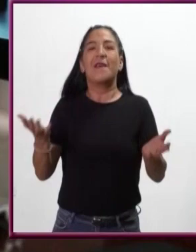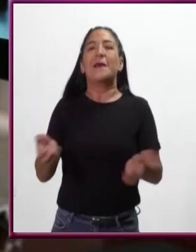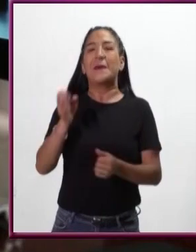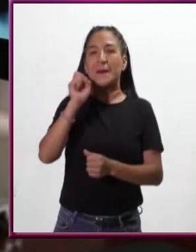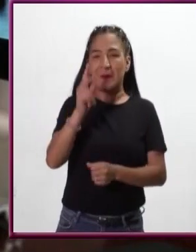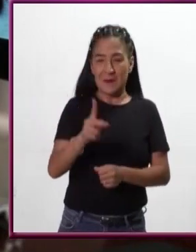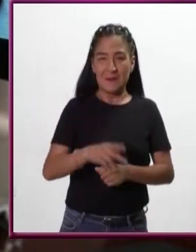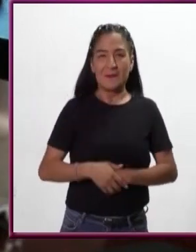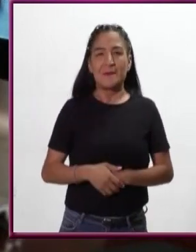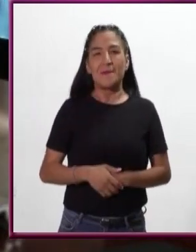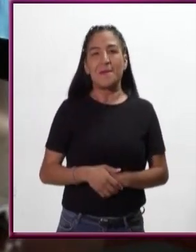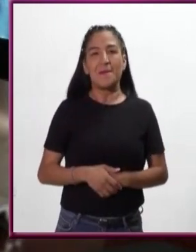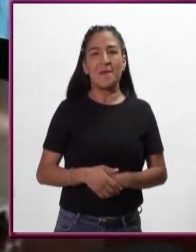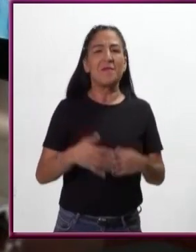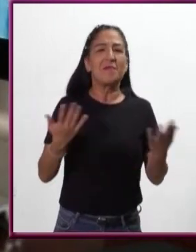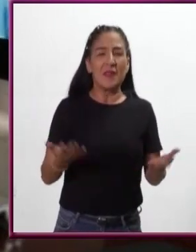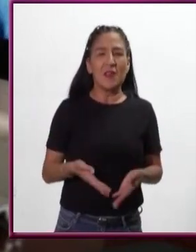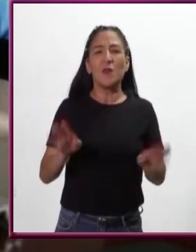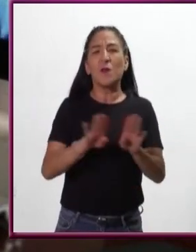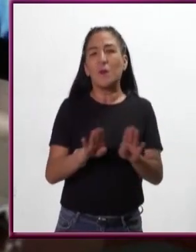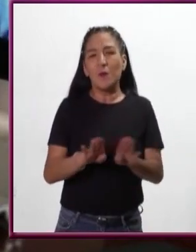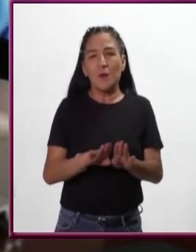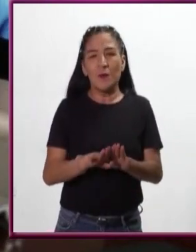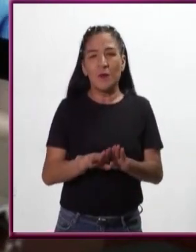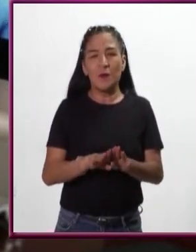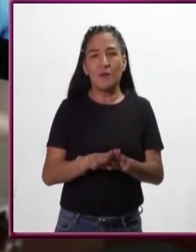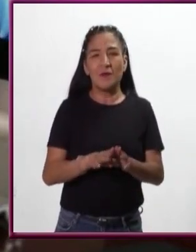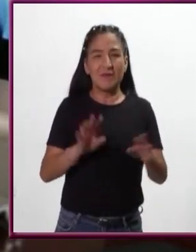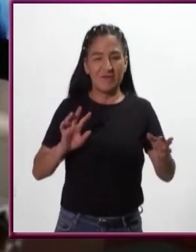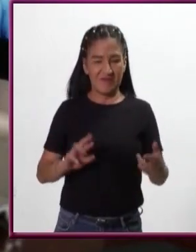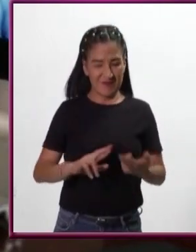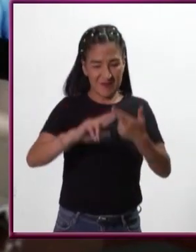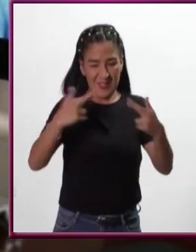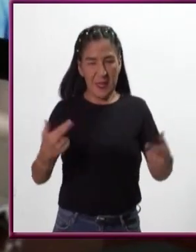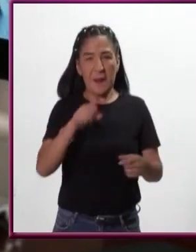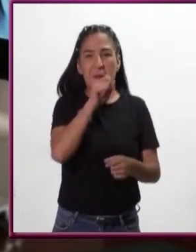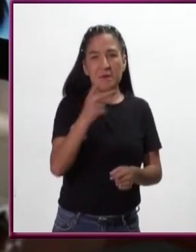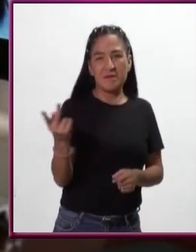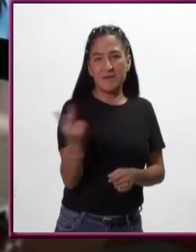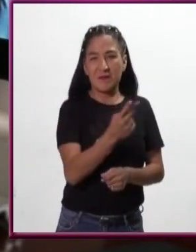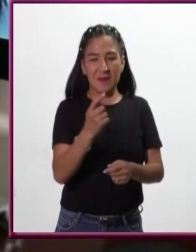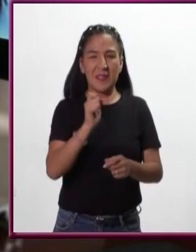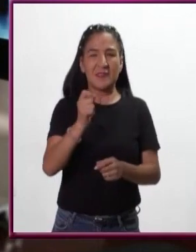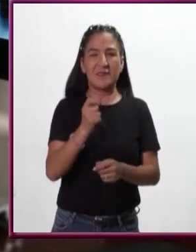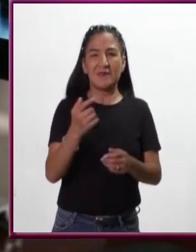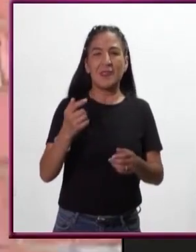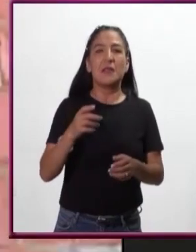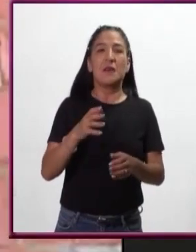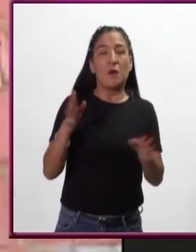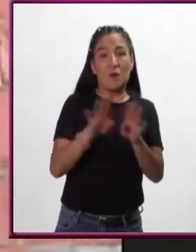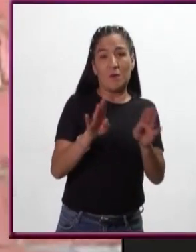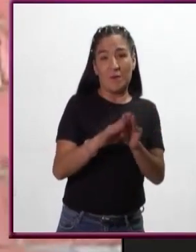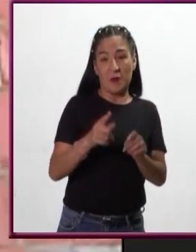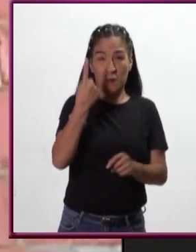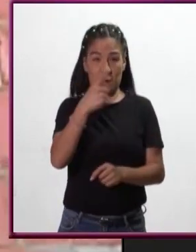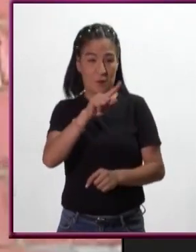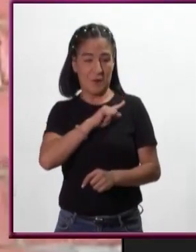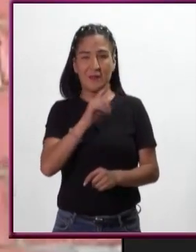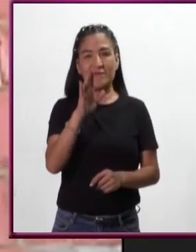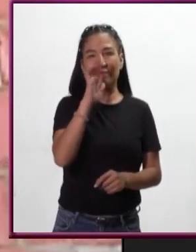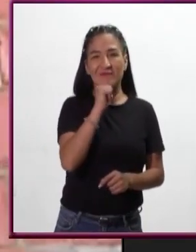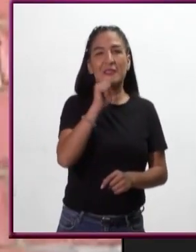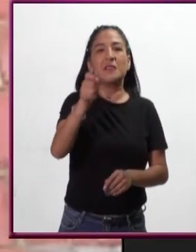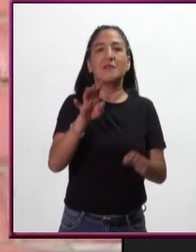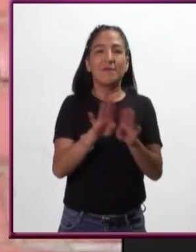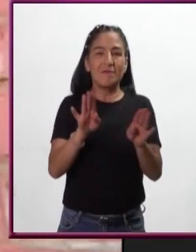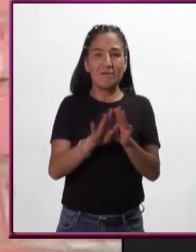Ok. ¿Y cómo es que se relacionan estos dos sentidos? Uno sin el otro no podría, incluso